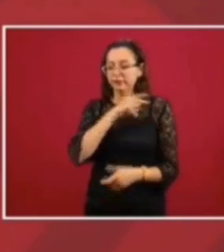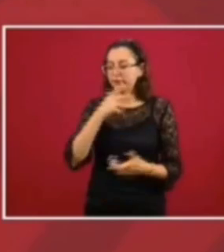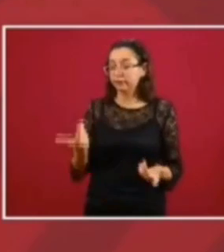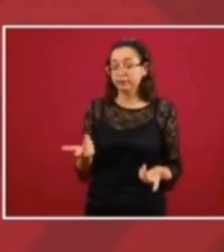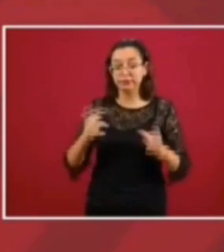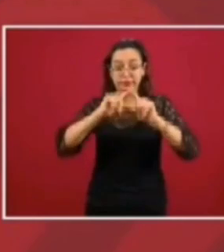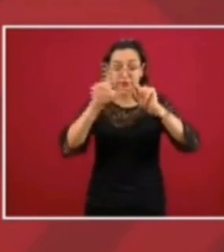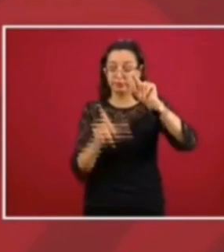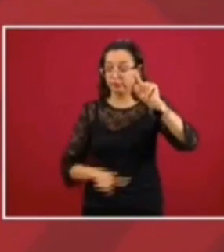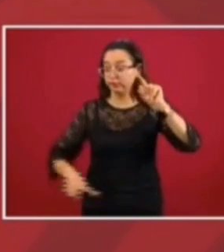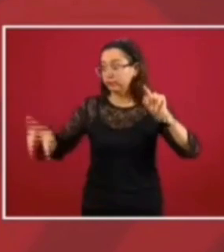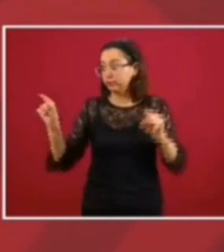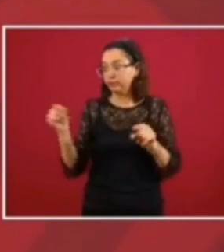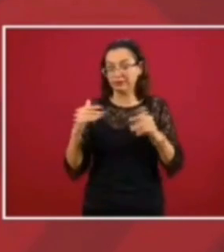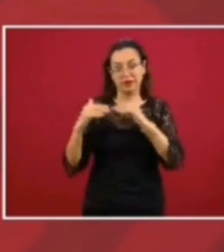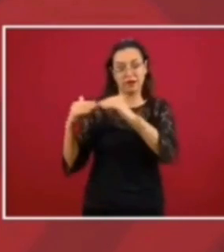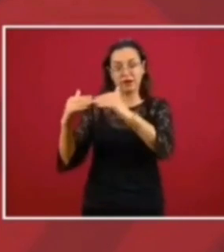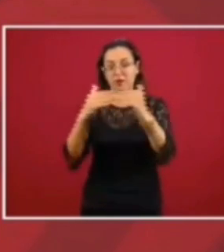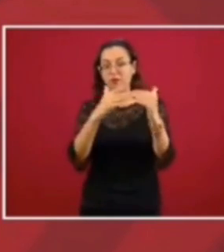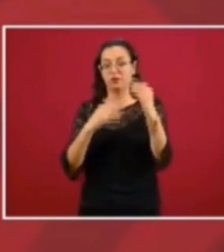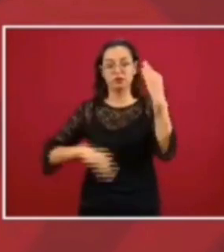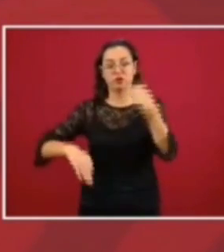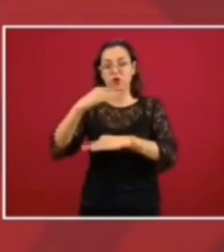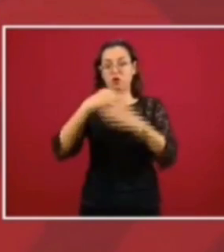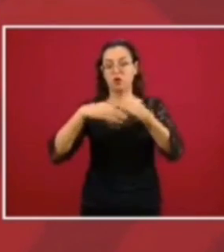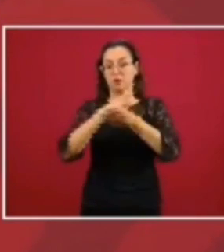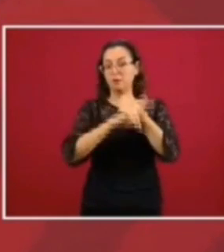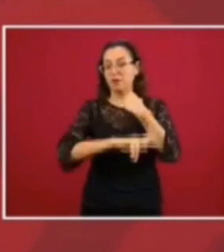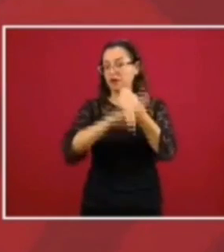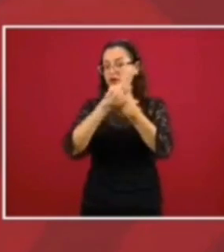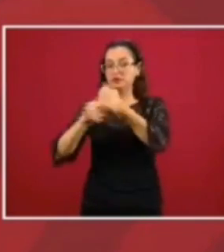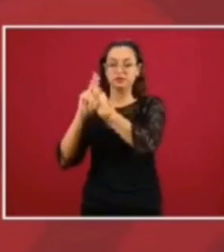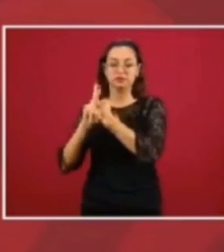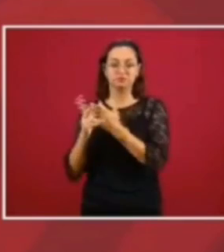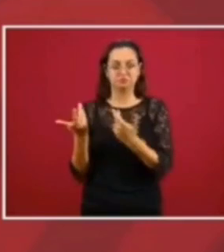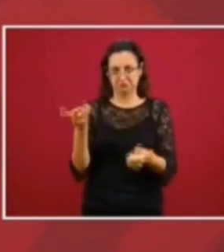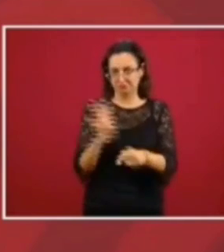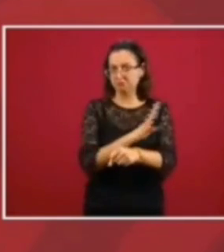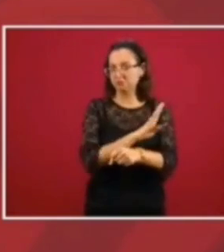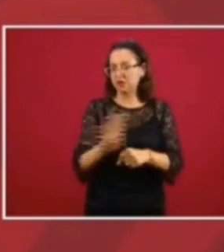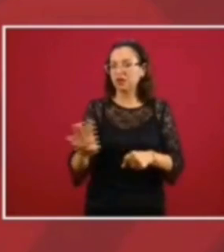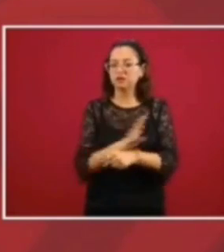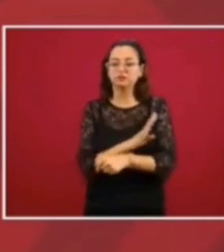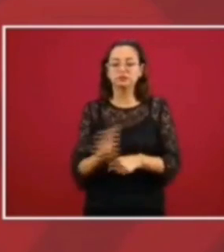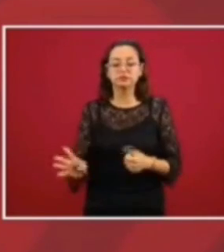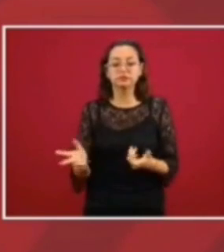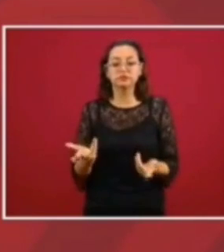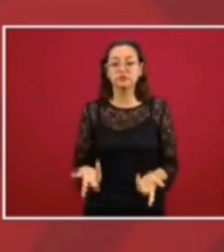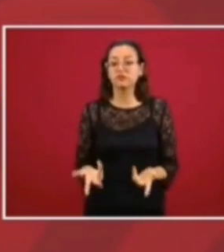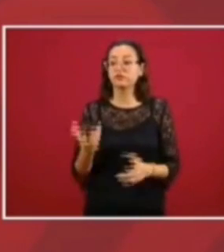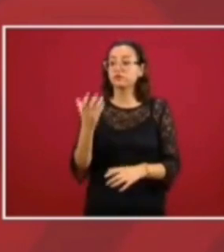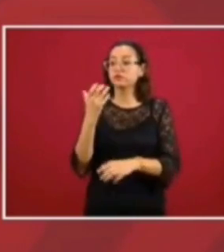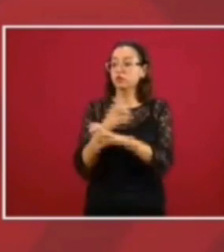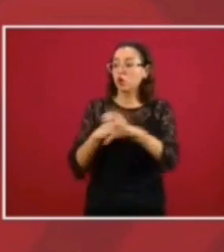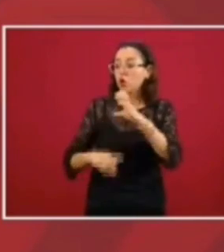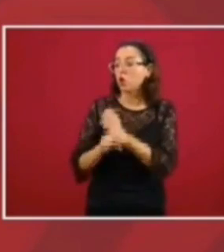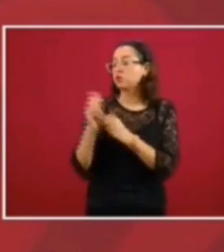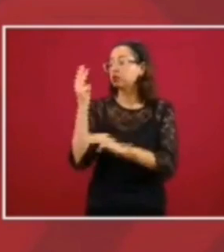todo el país, sin distinción. Todo lo que estamos comprando de equipos